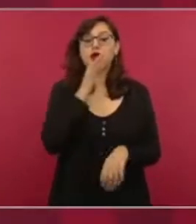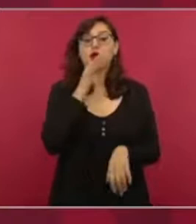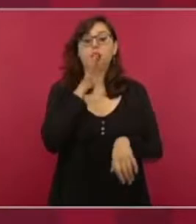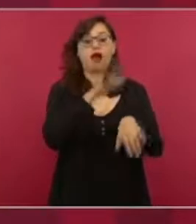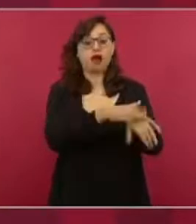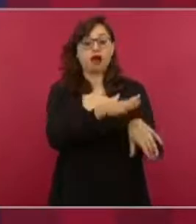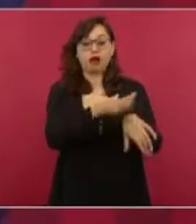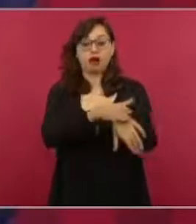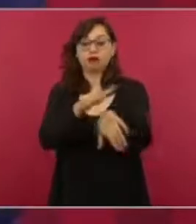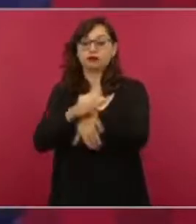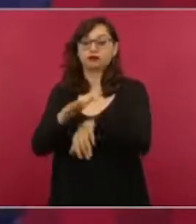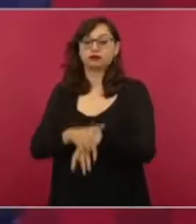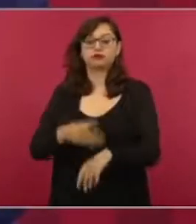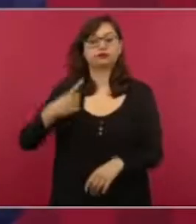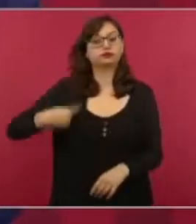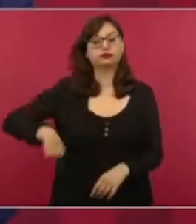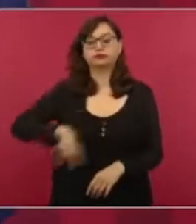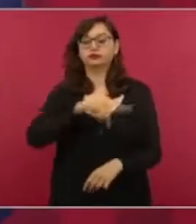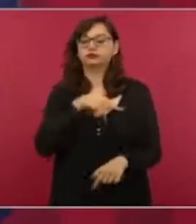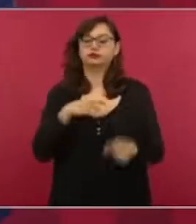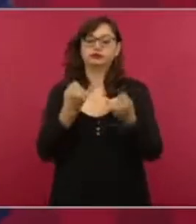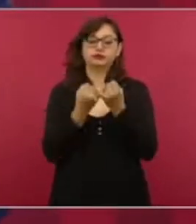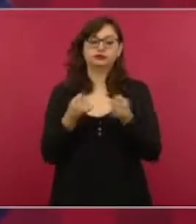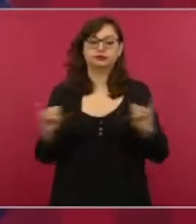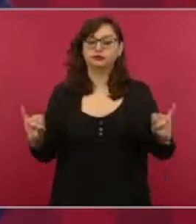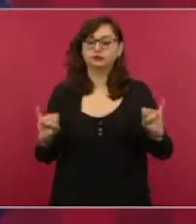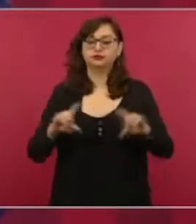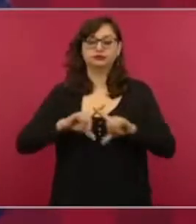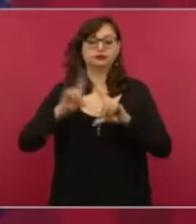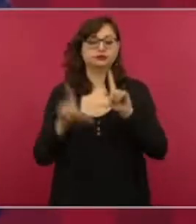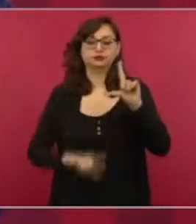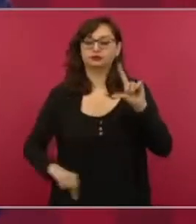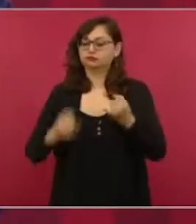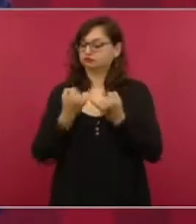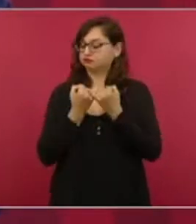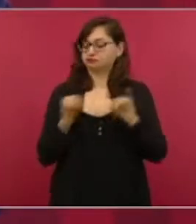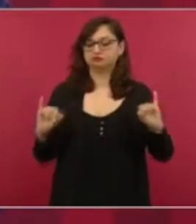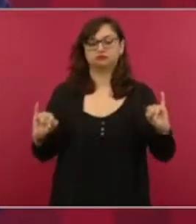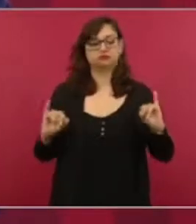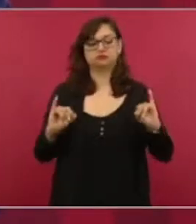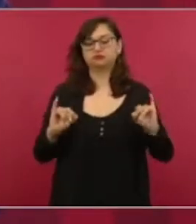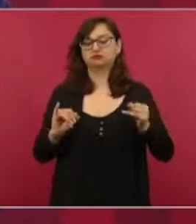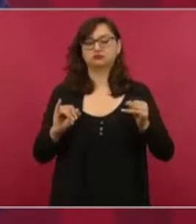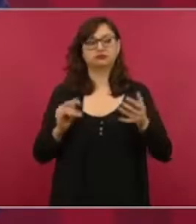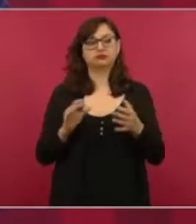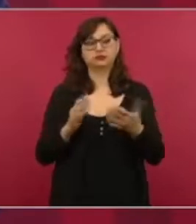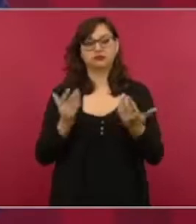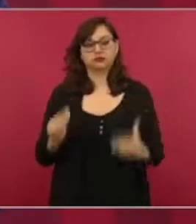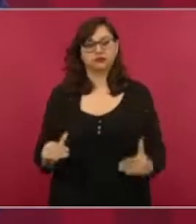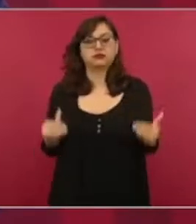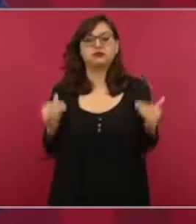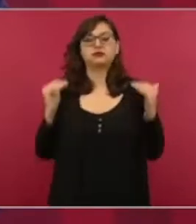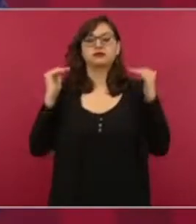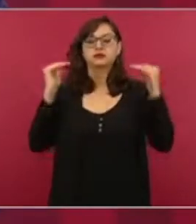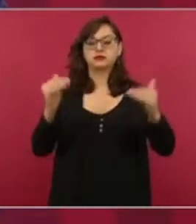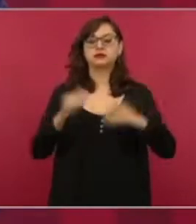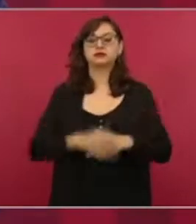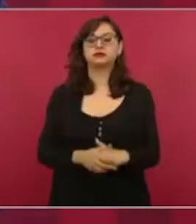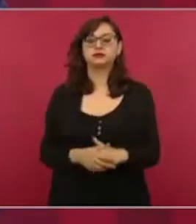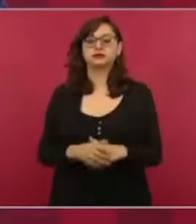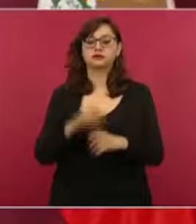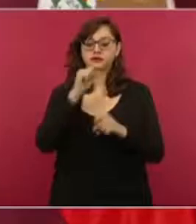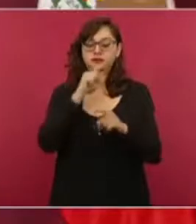actuamos con independencia y con soberanía. Aprovecho también para decir